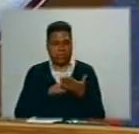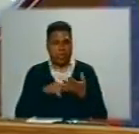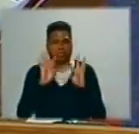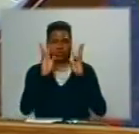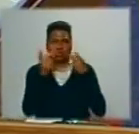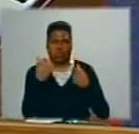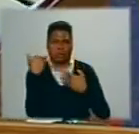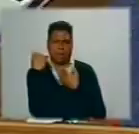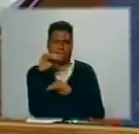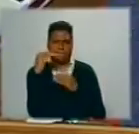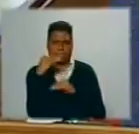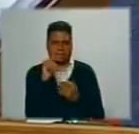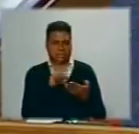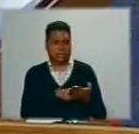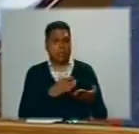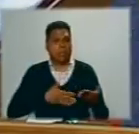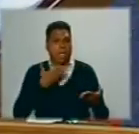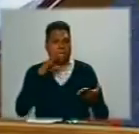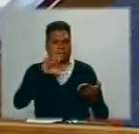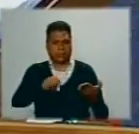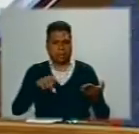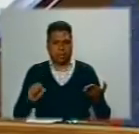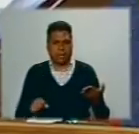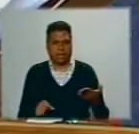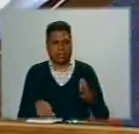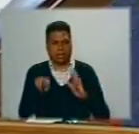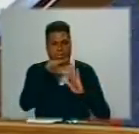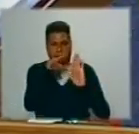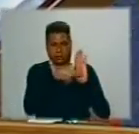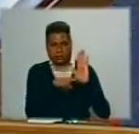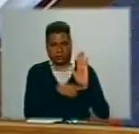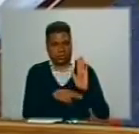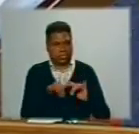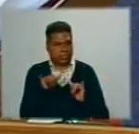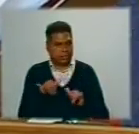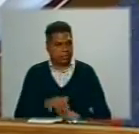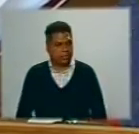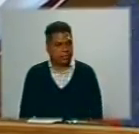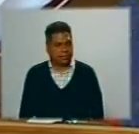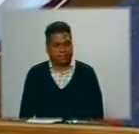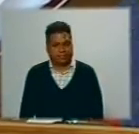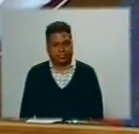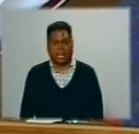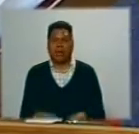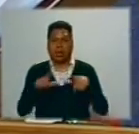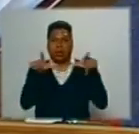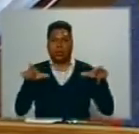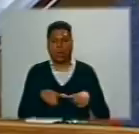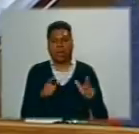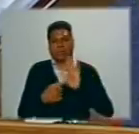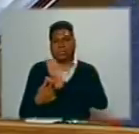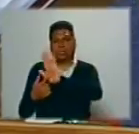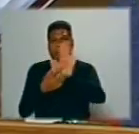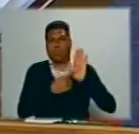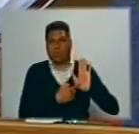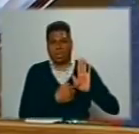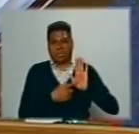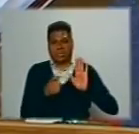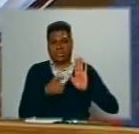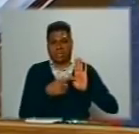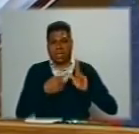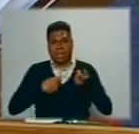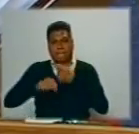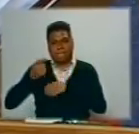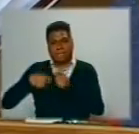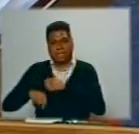de unidades que puede adquirir y demás condiciones de la misma. En los establecimientos donde se exhiba el producto ofertado debe ponerse la